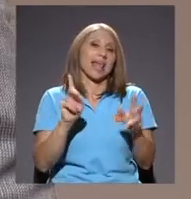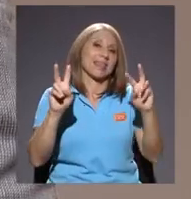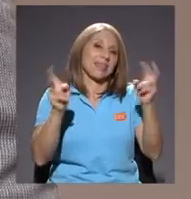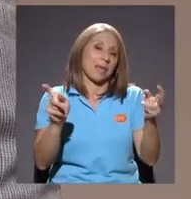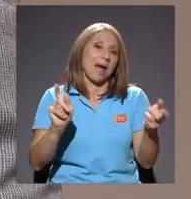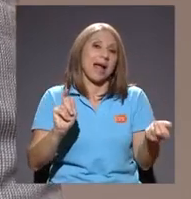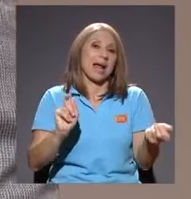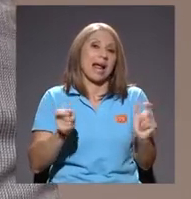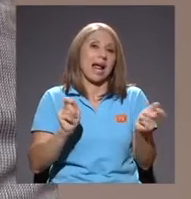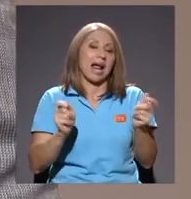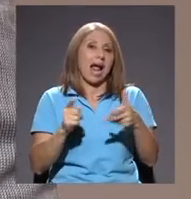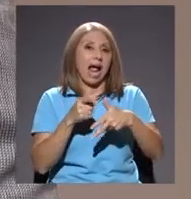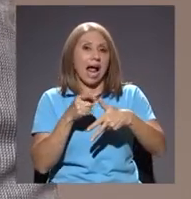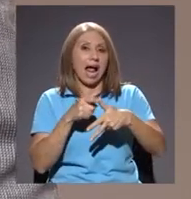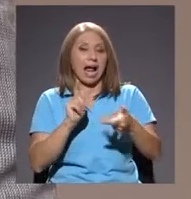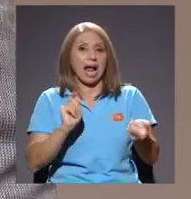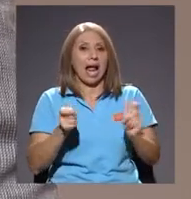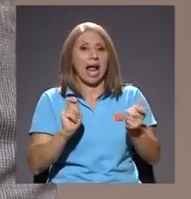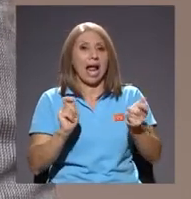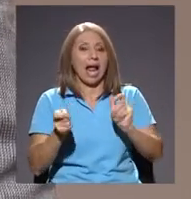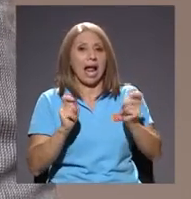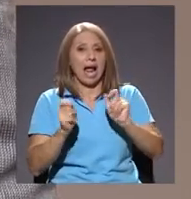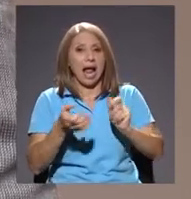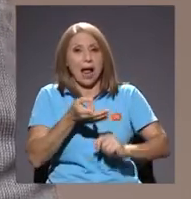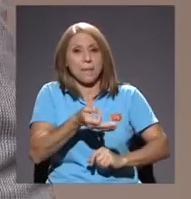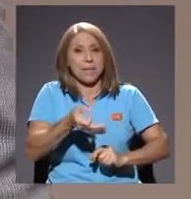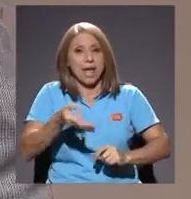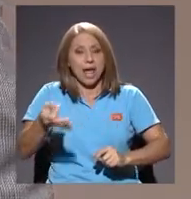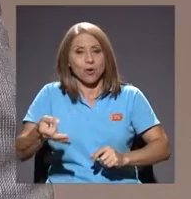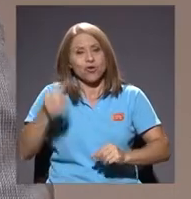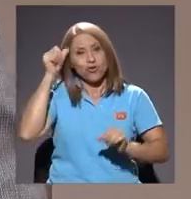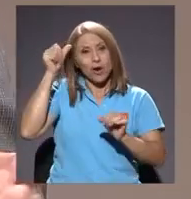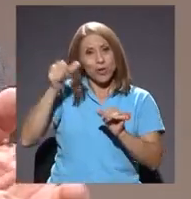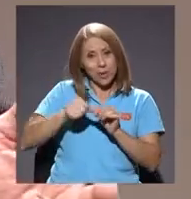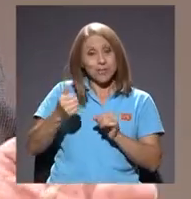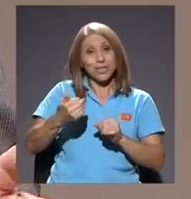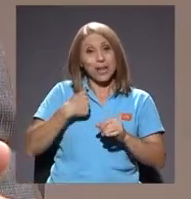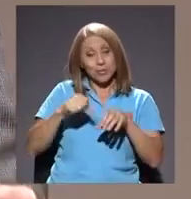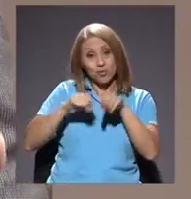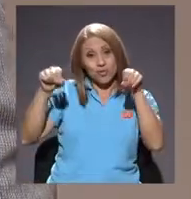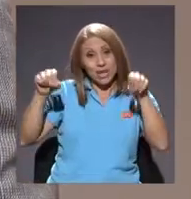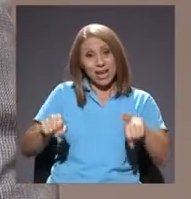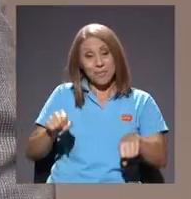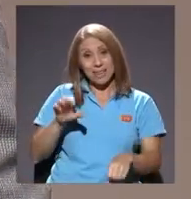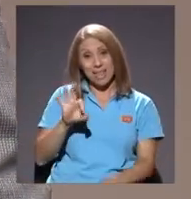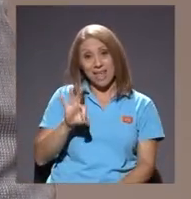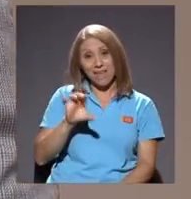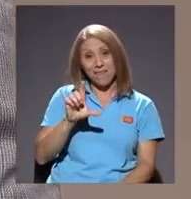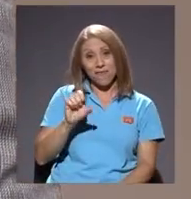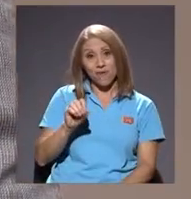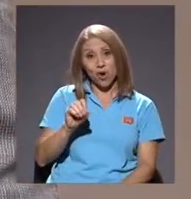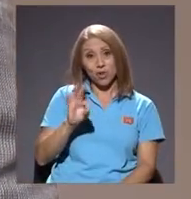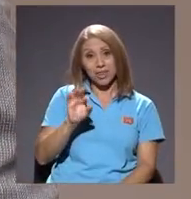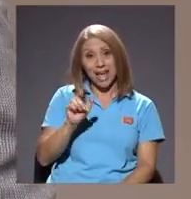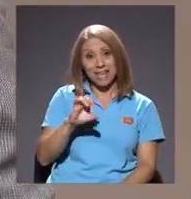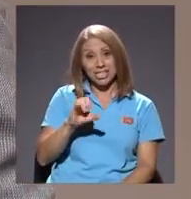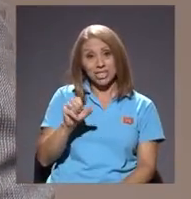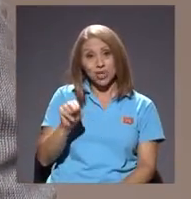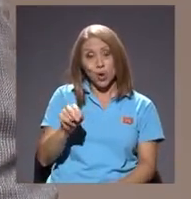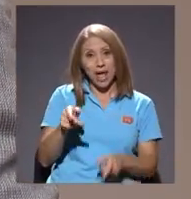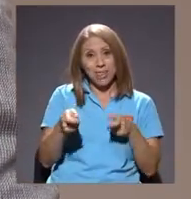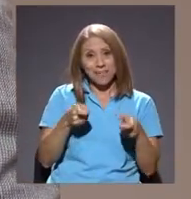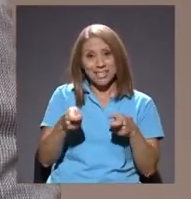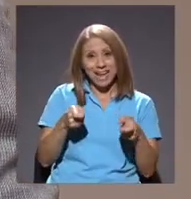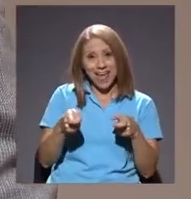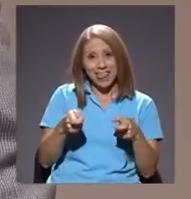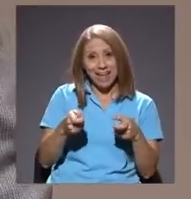en que tenemos un régimen de flotación administrada lo cual es administrada siempre y